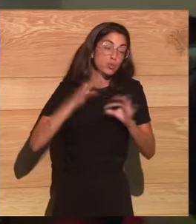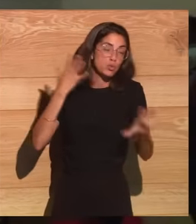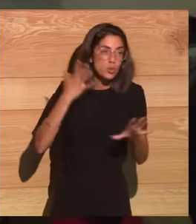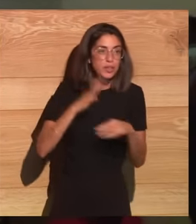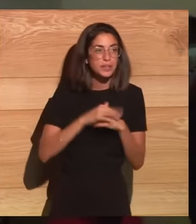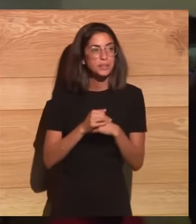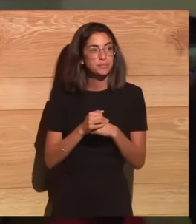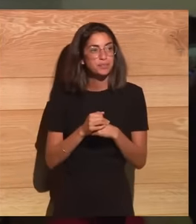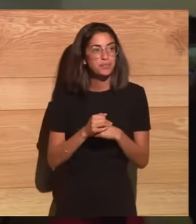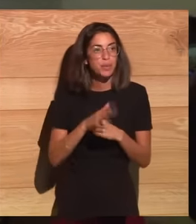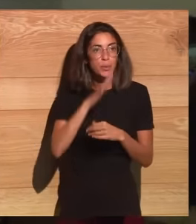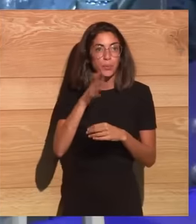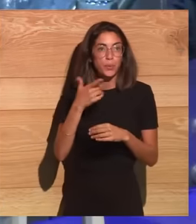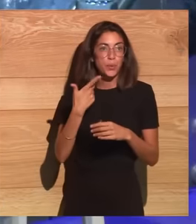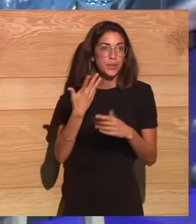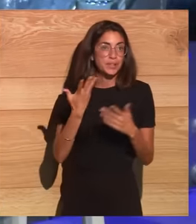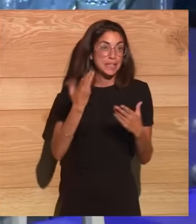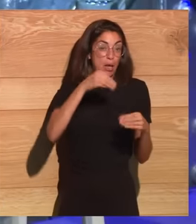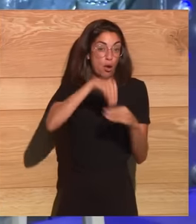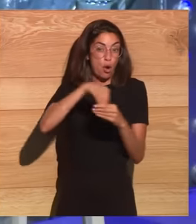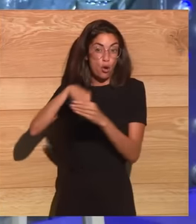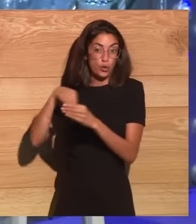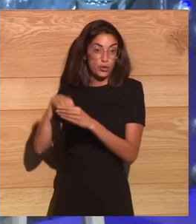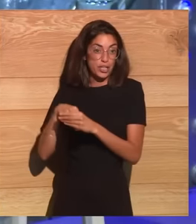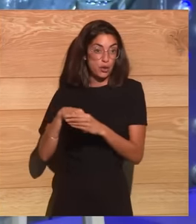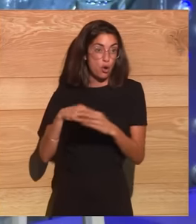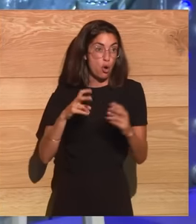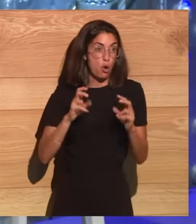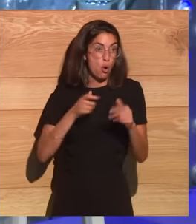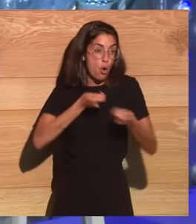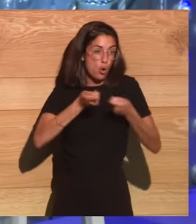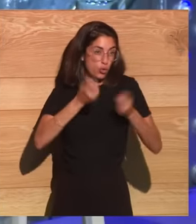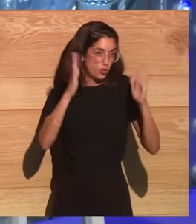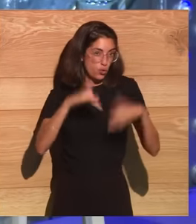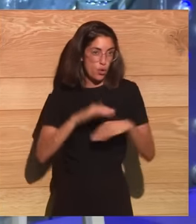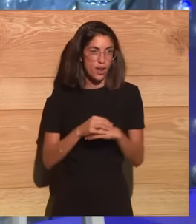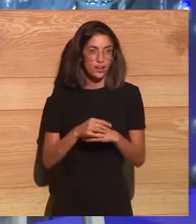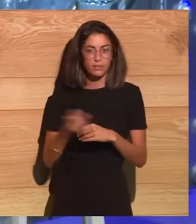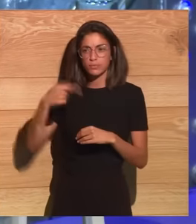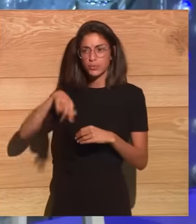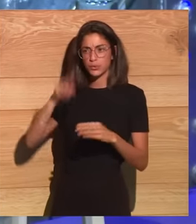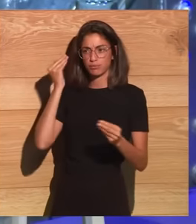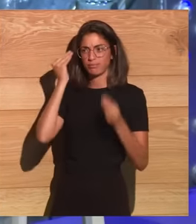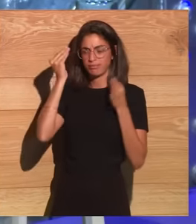descontrol casi absoluto de contenidos. Es acojonante, macho.